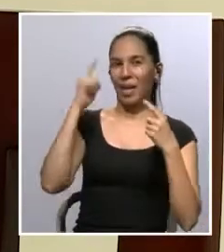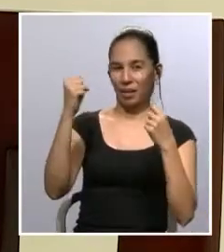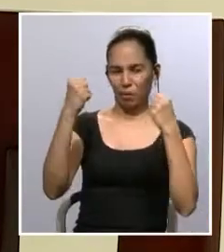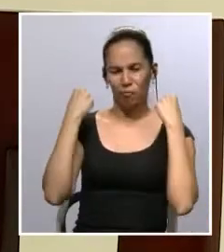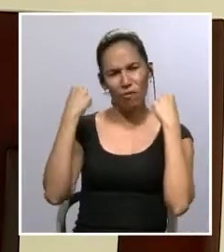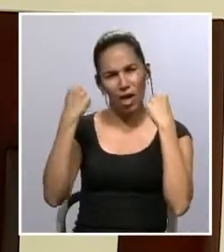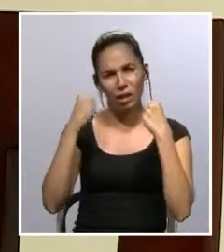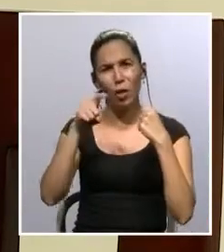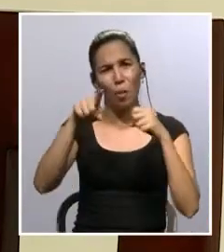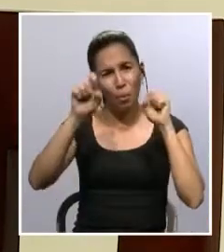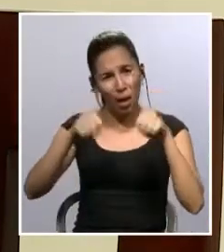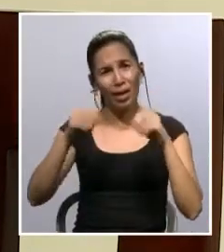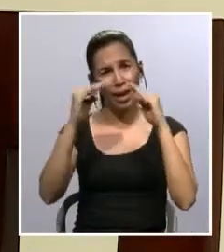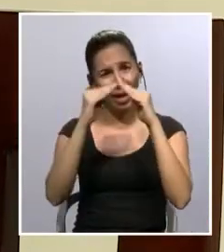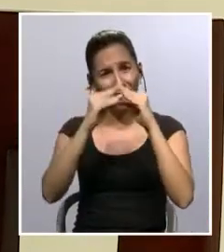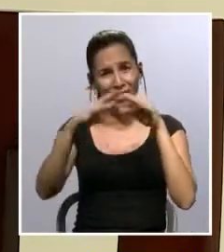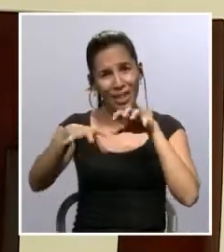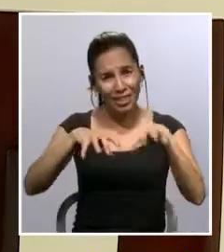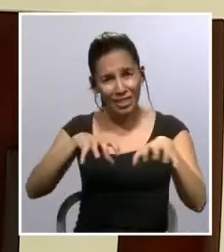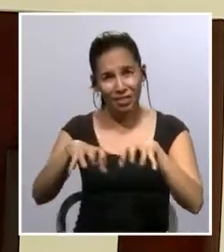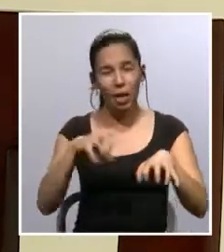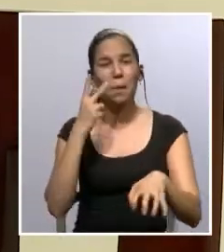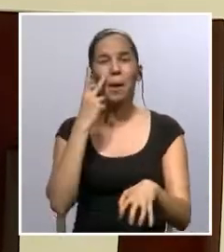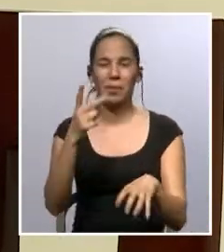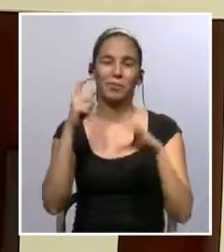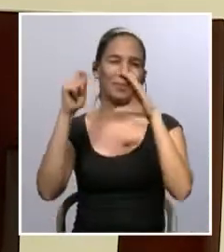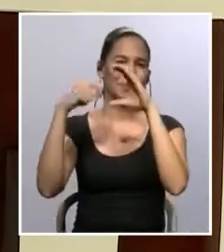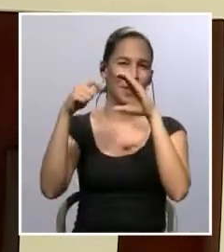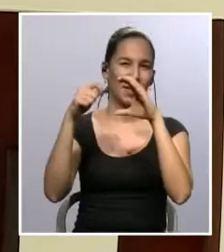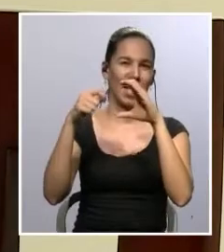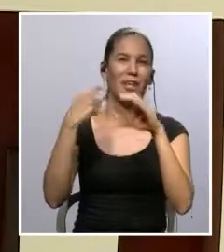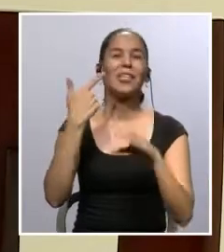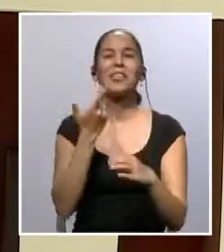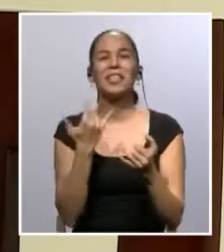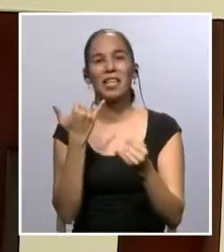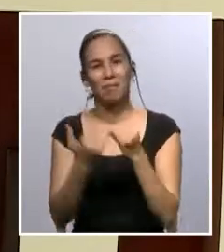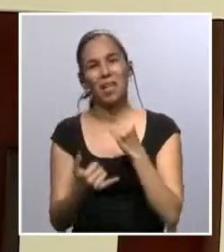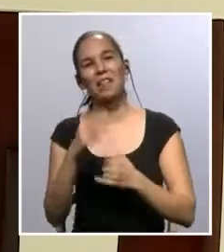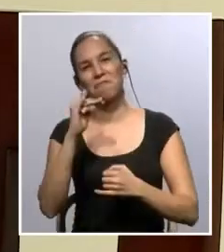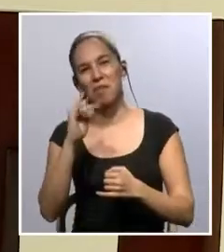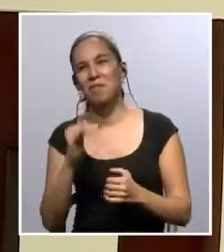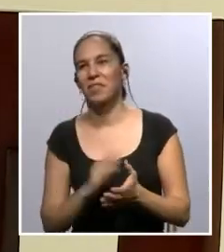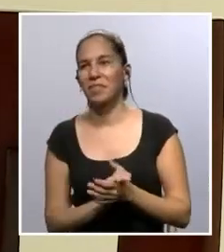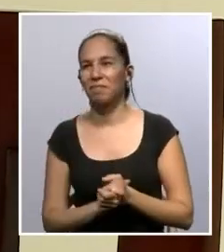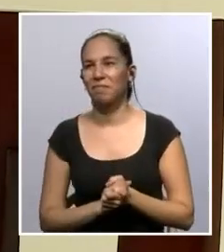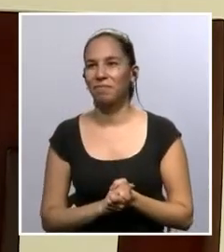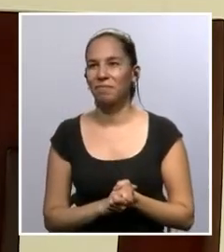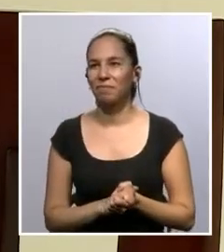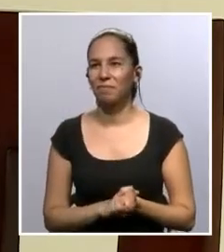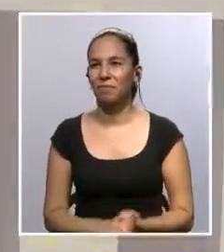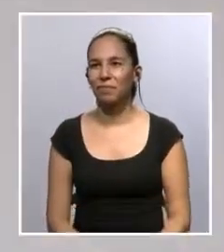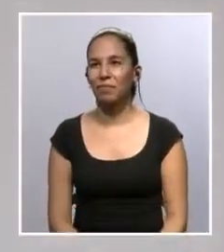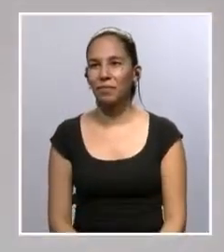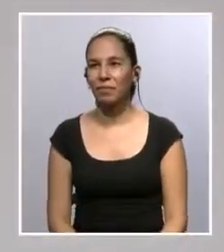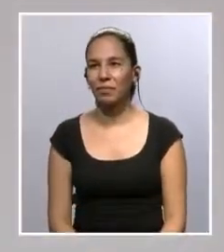ustedes pongan activos en sus casas. Vamos a ir a ver esta cápsula y venimos a despedir este Café Nacional.